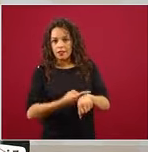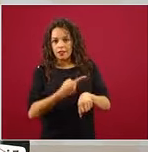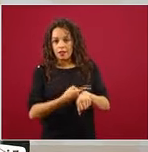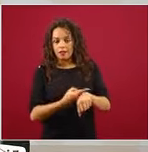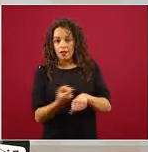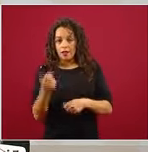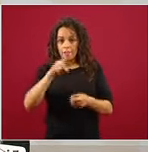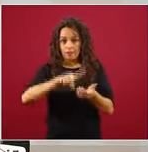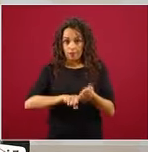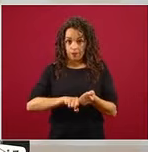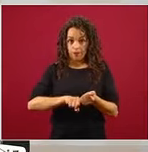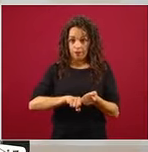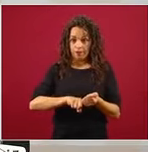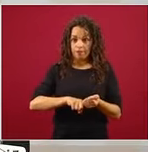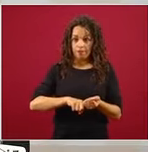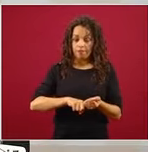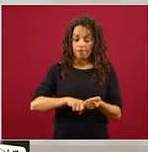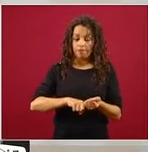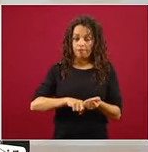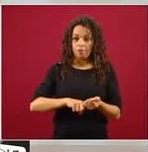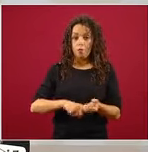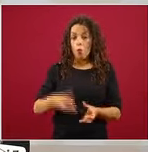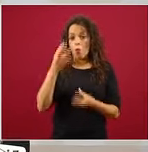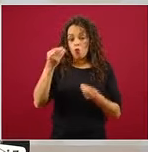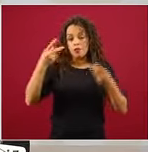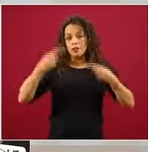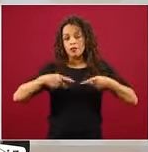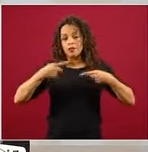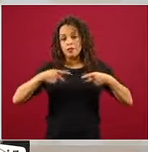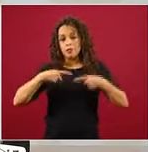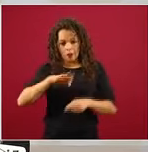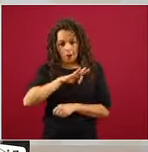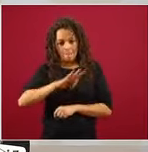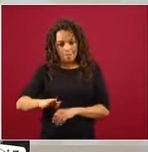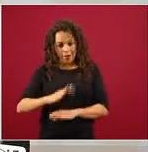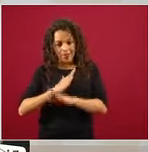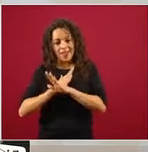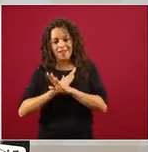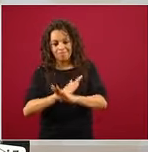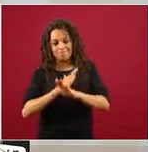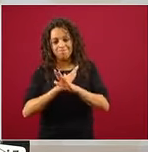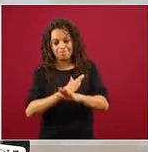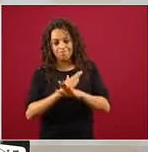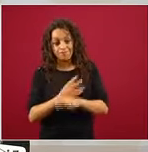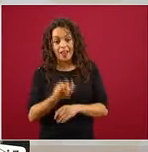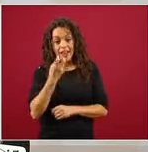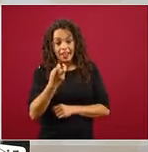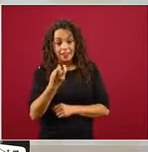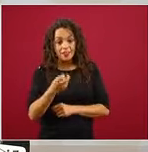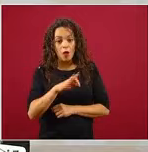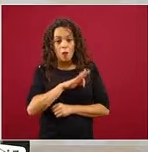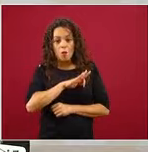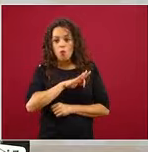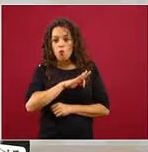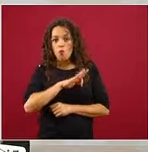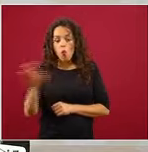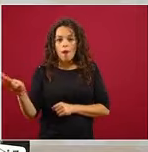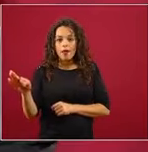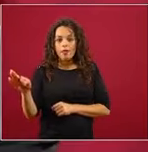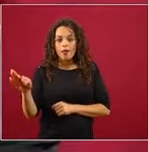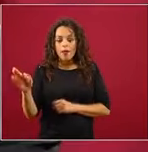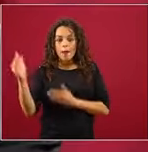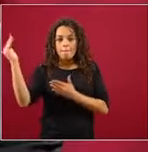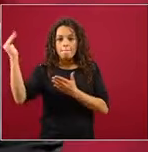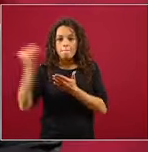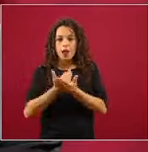personas inmunes es razonablemente alta como para impedir el contagio. y